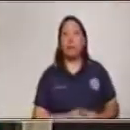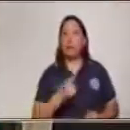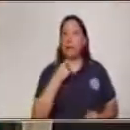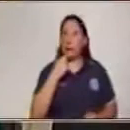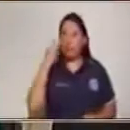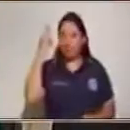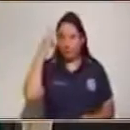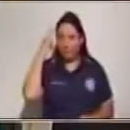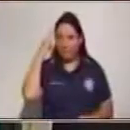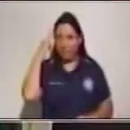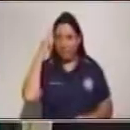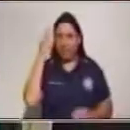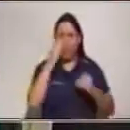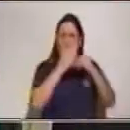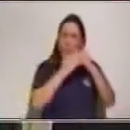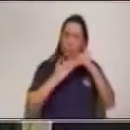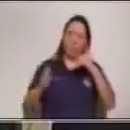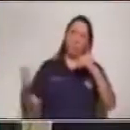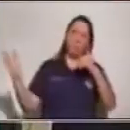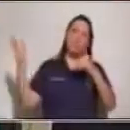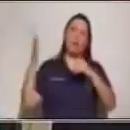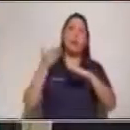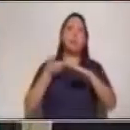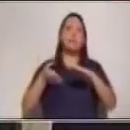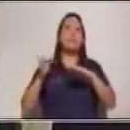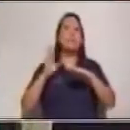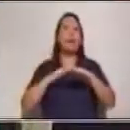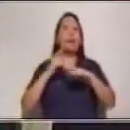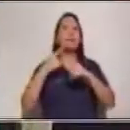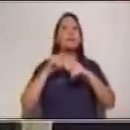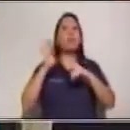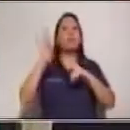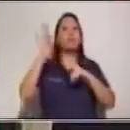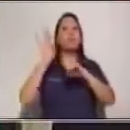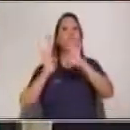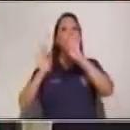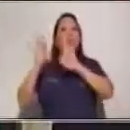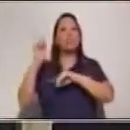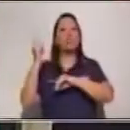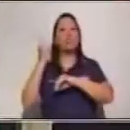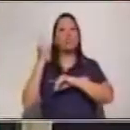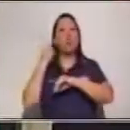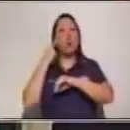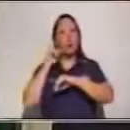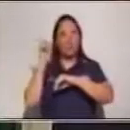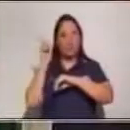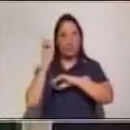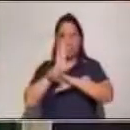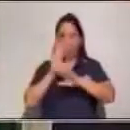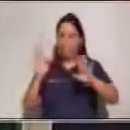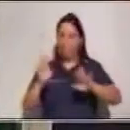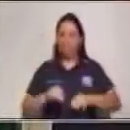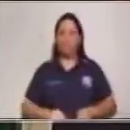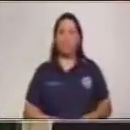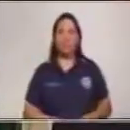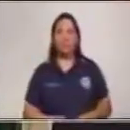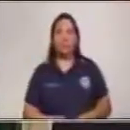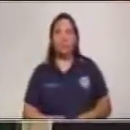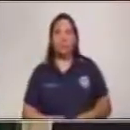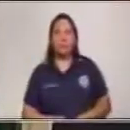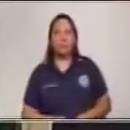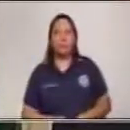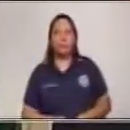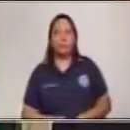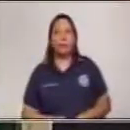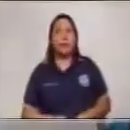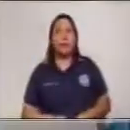vez anterior que hay muchos más números primos, pero por simplicidad nos enfocamos en estos 4.